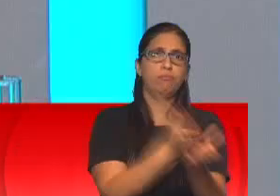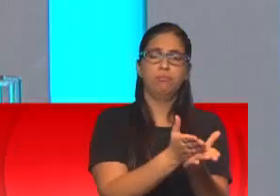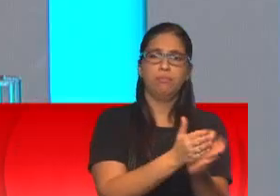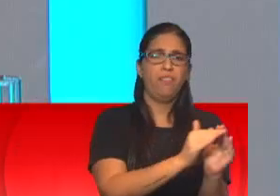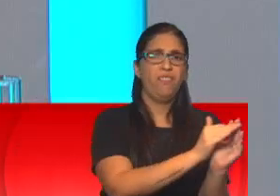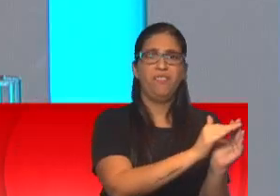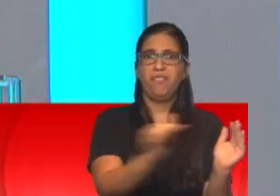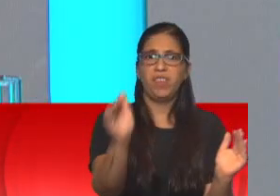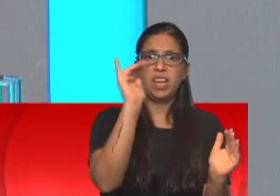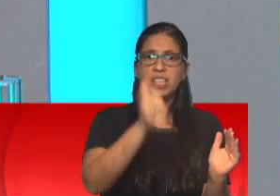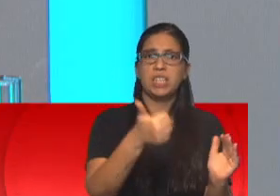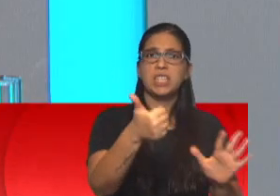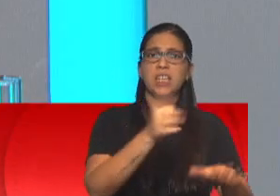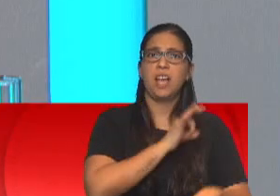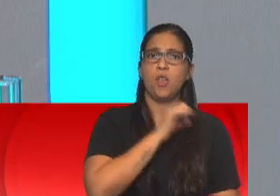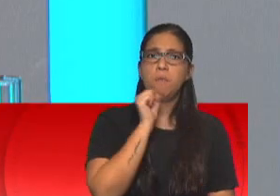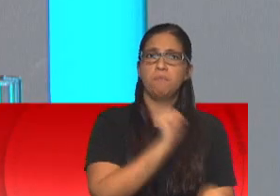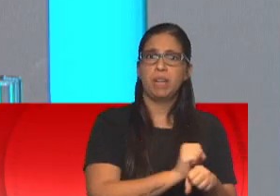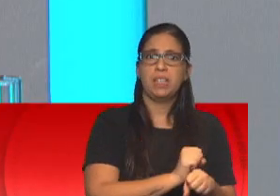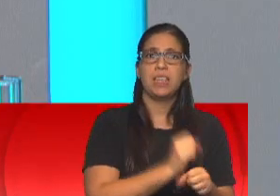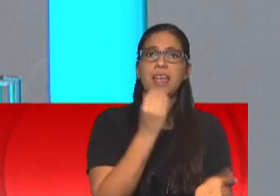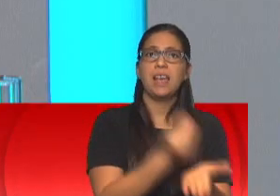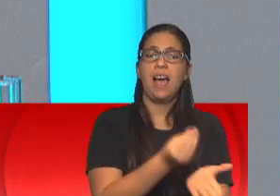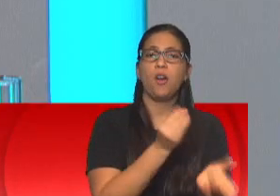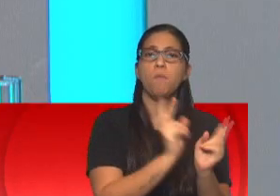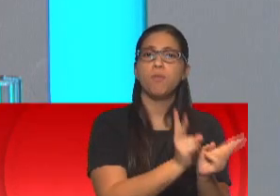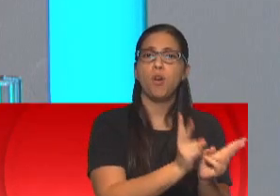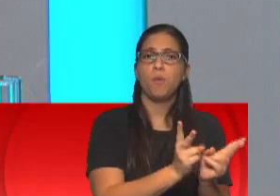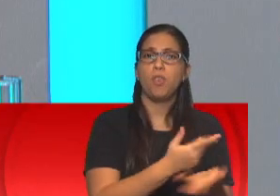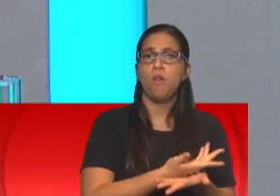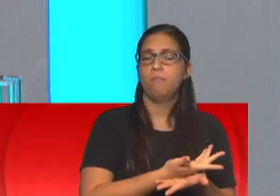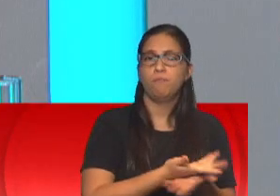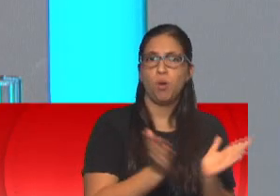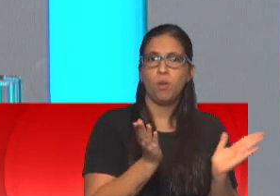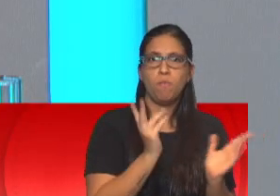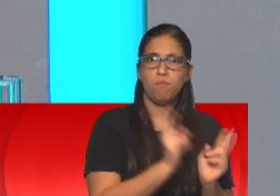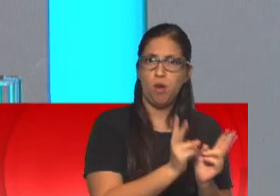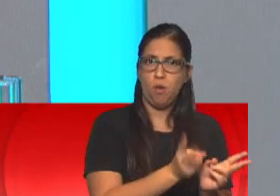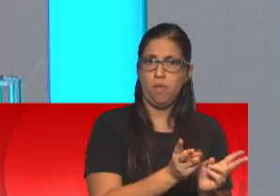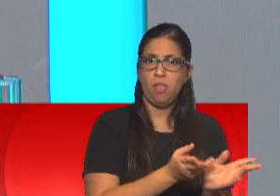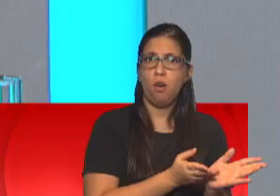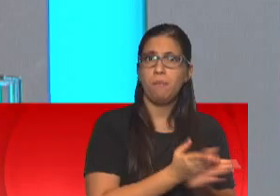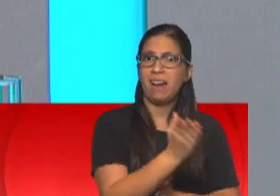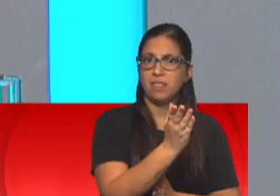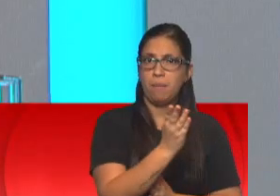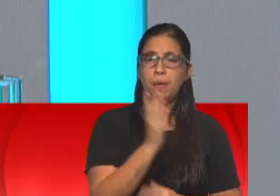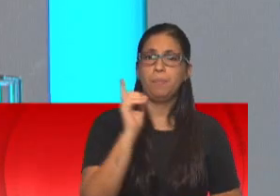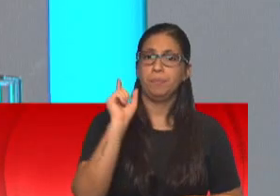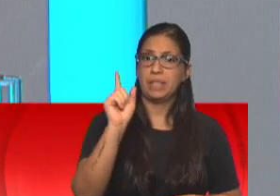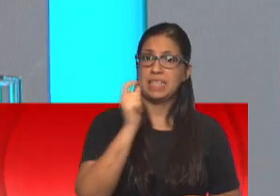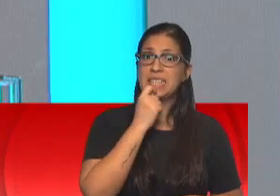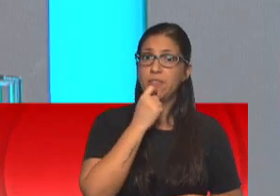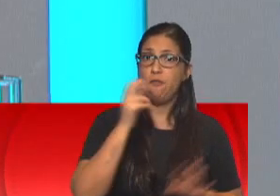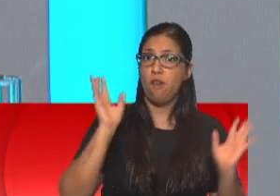quedaría firme a 6 años de prisión e inhabilitación perpetua para ejercer cargos públicos. ¿Qué puede pasar? Si la